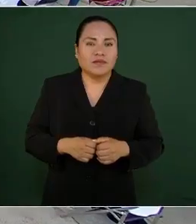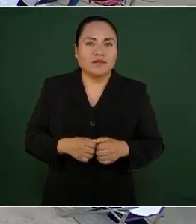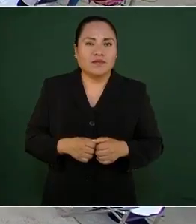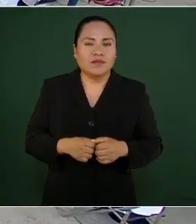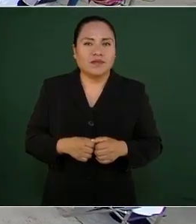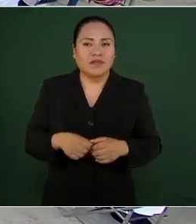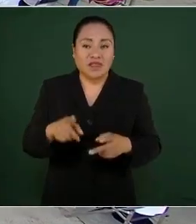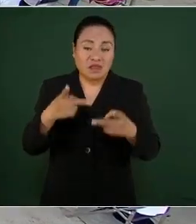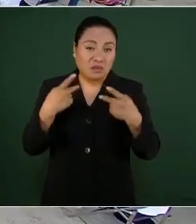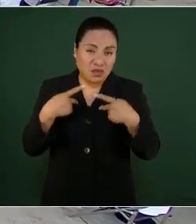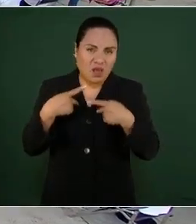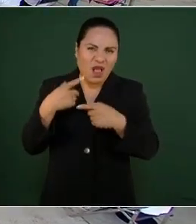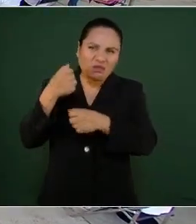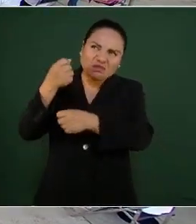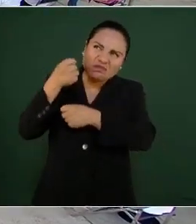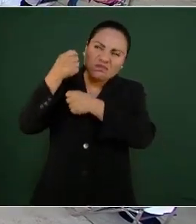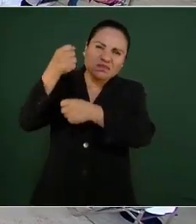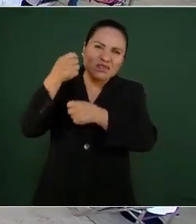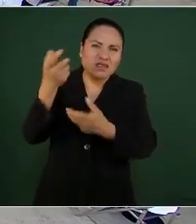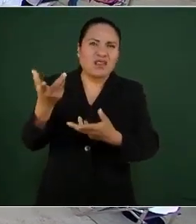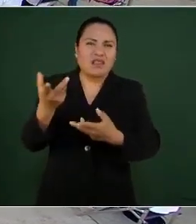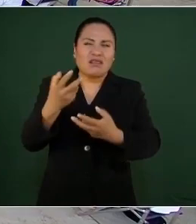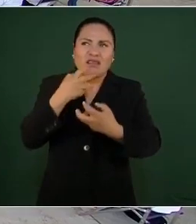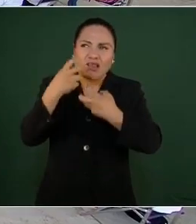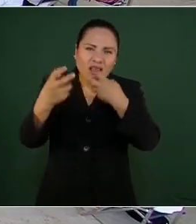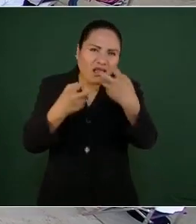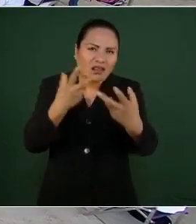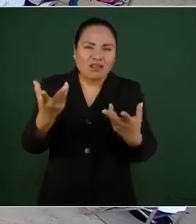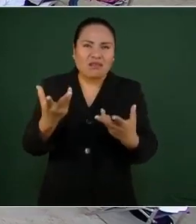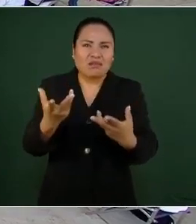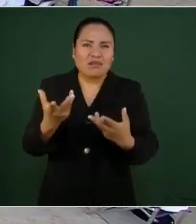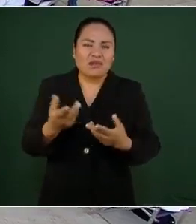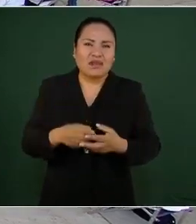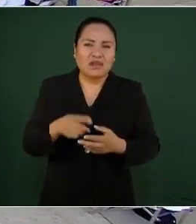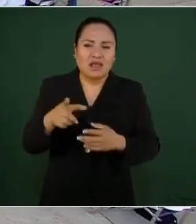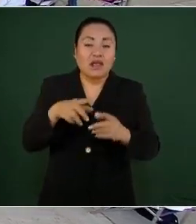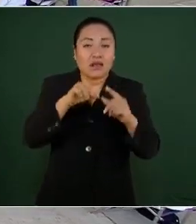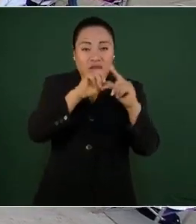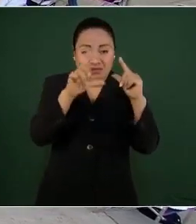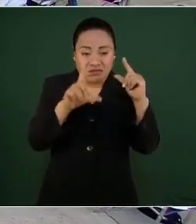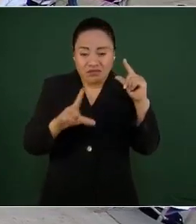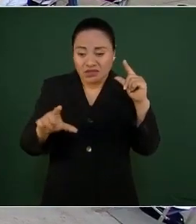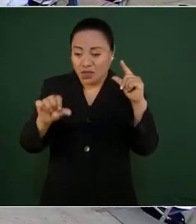las protestas que puedan presentarse en el sureste